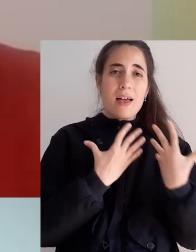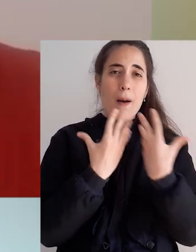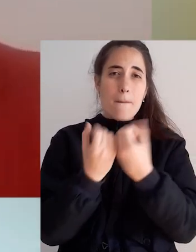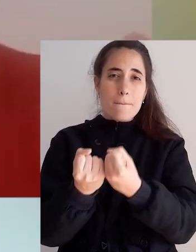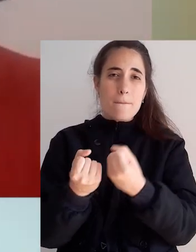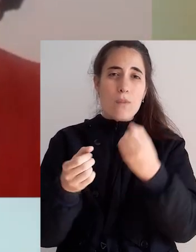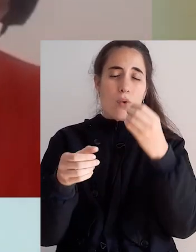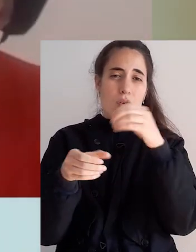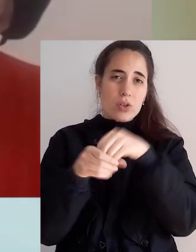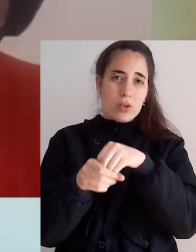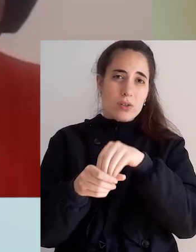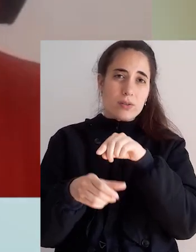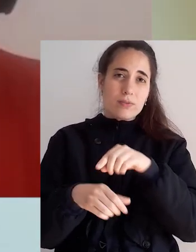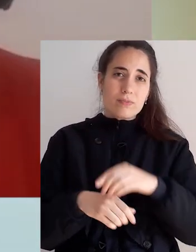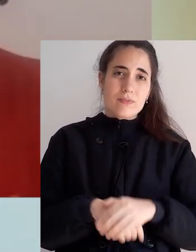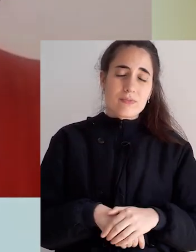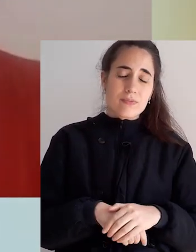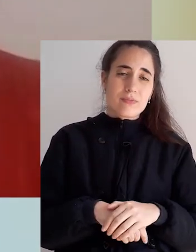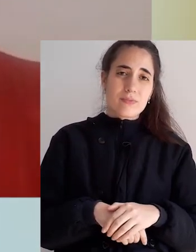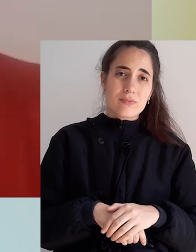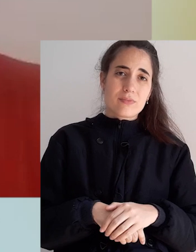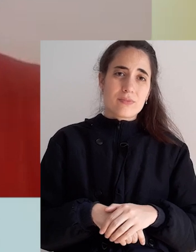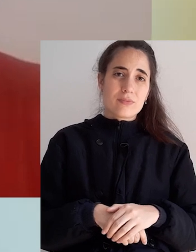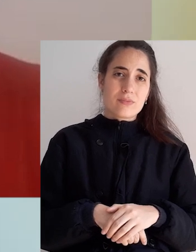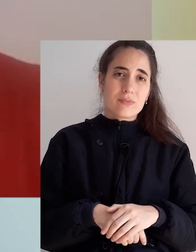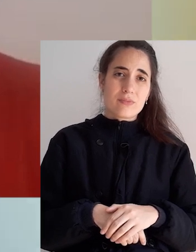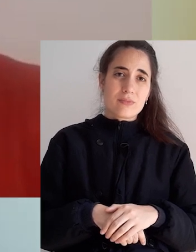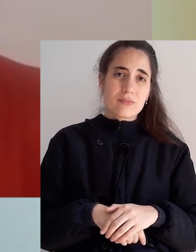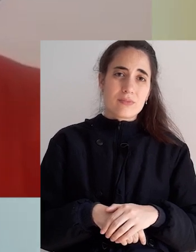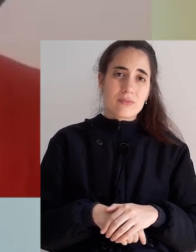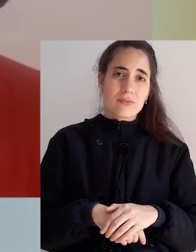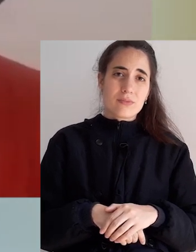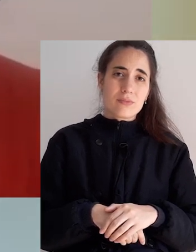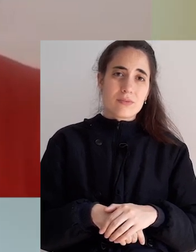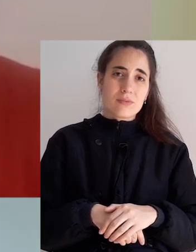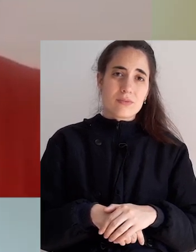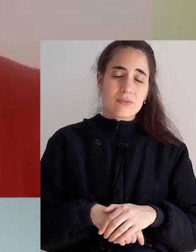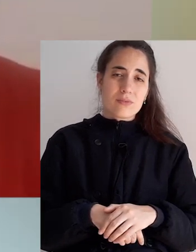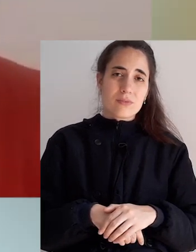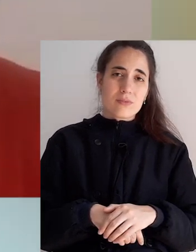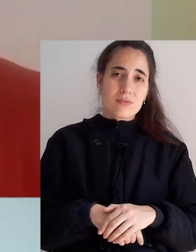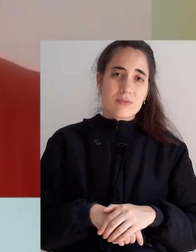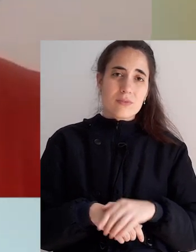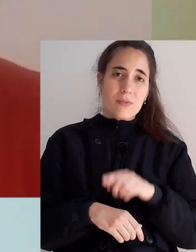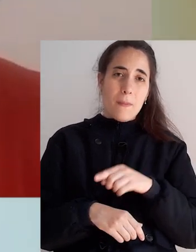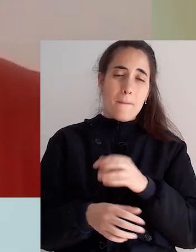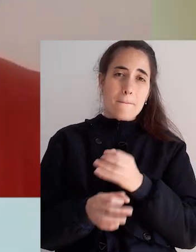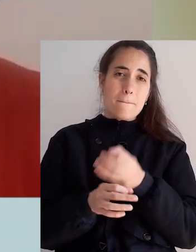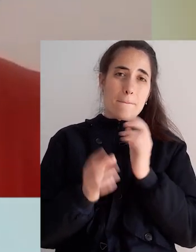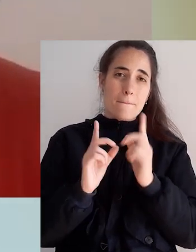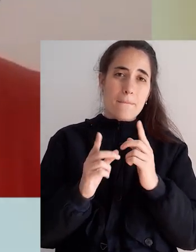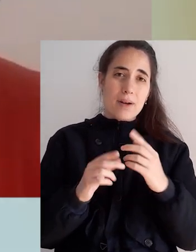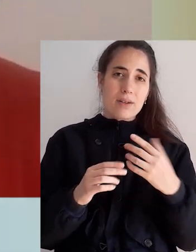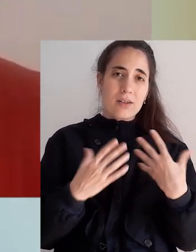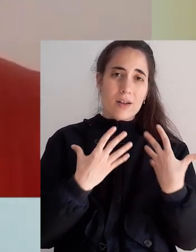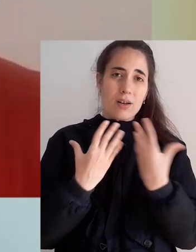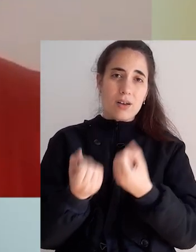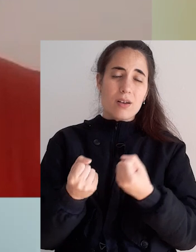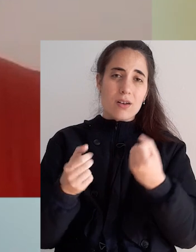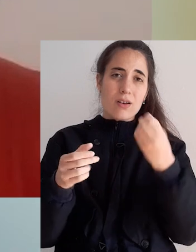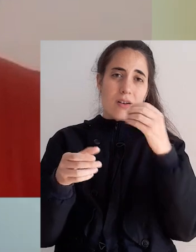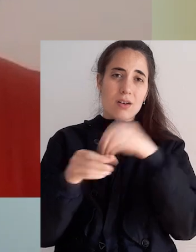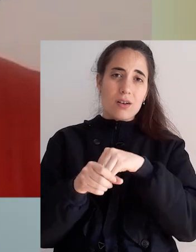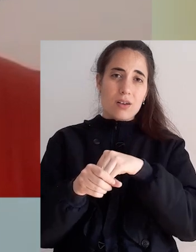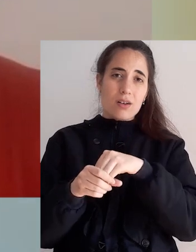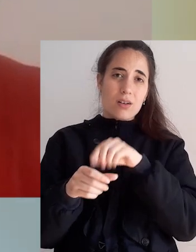marco sobre los derechos de las personas con discapacidad en nuestro país. Claro, y